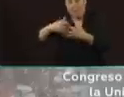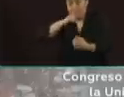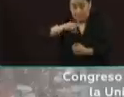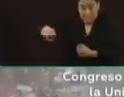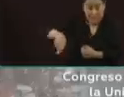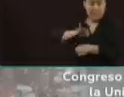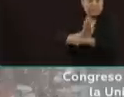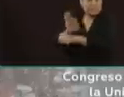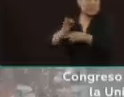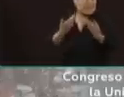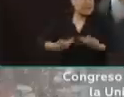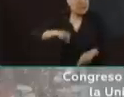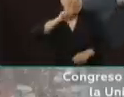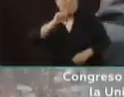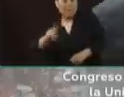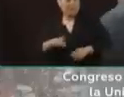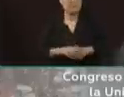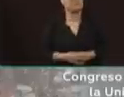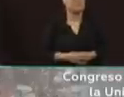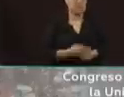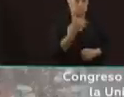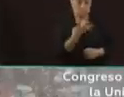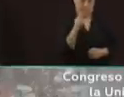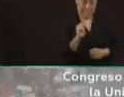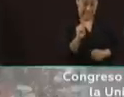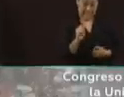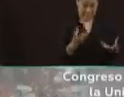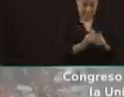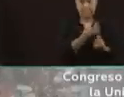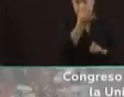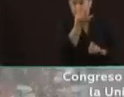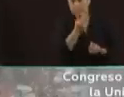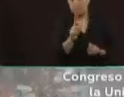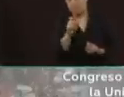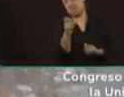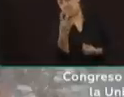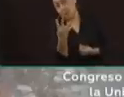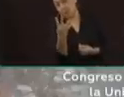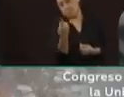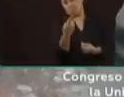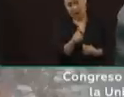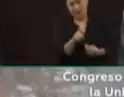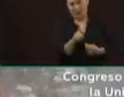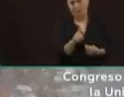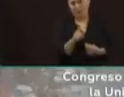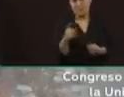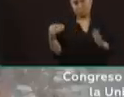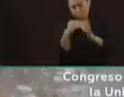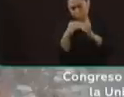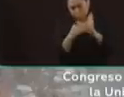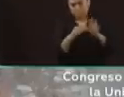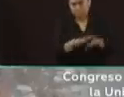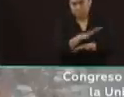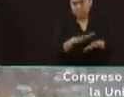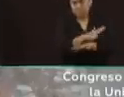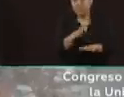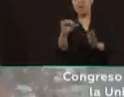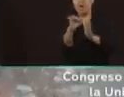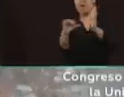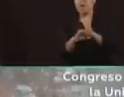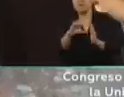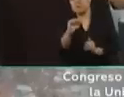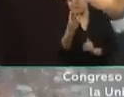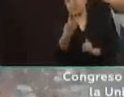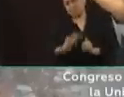representan. Apenas la 4T, con 24 decretos, hemos reformado 63 artículos de